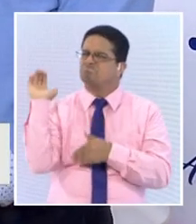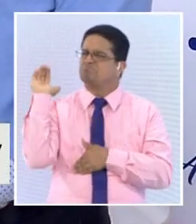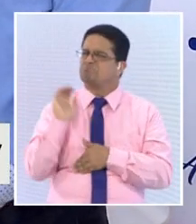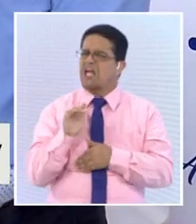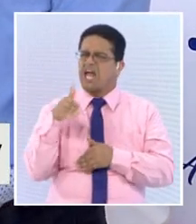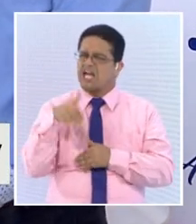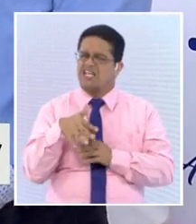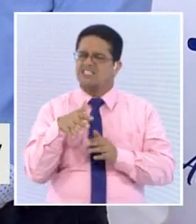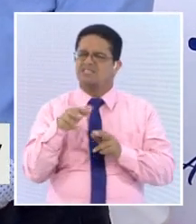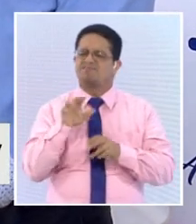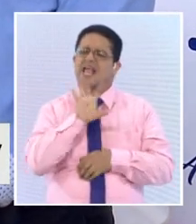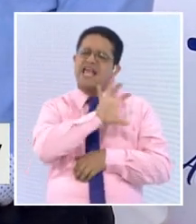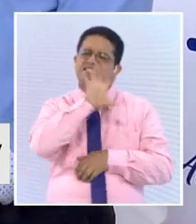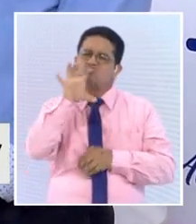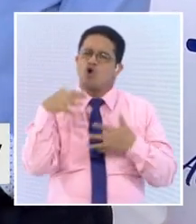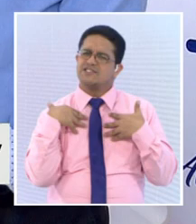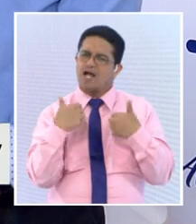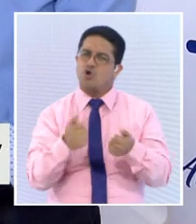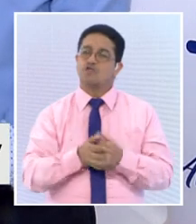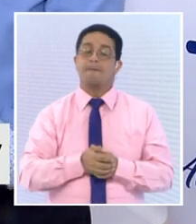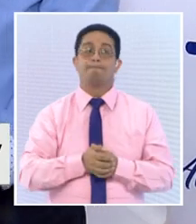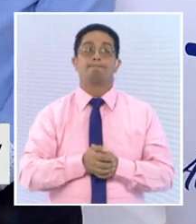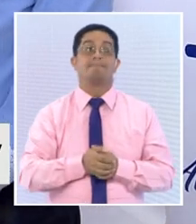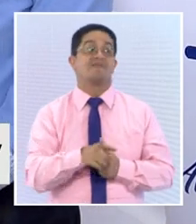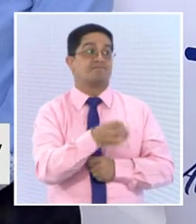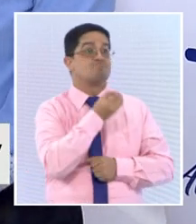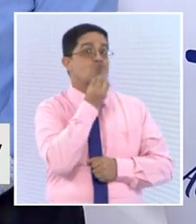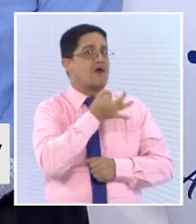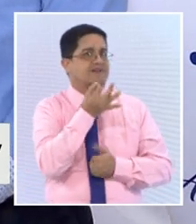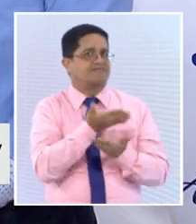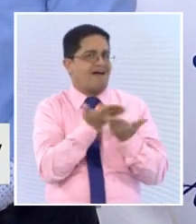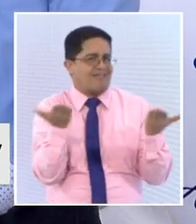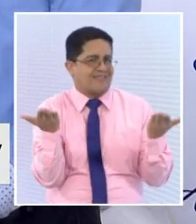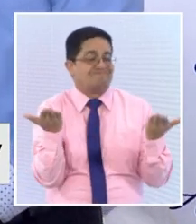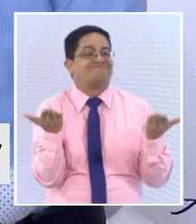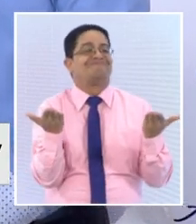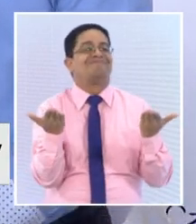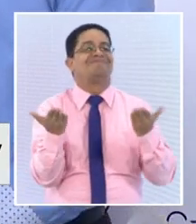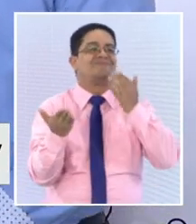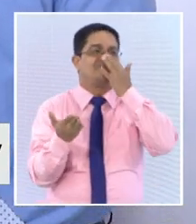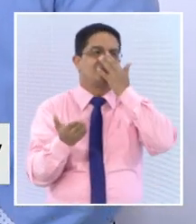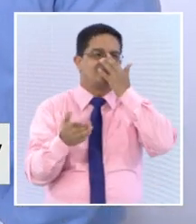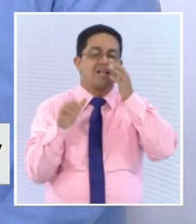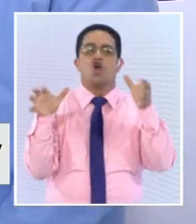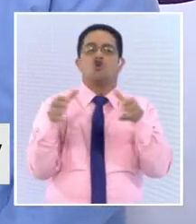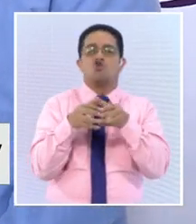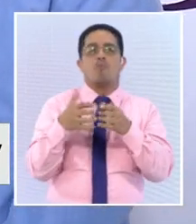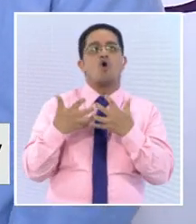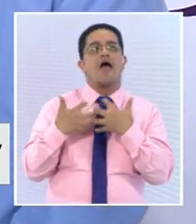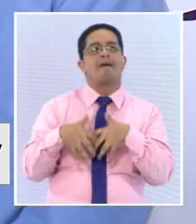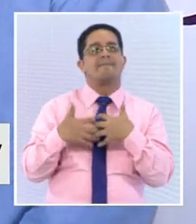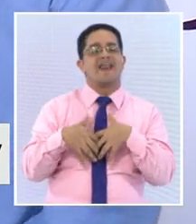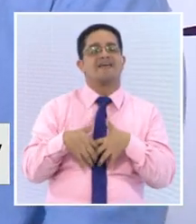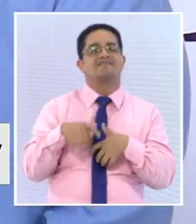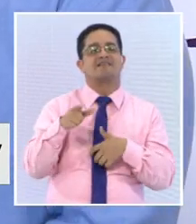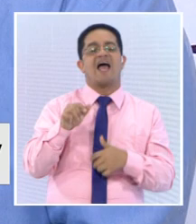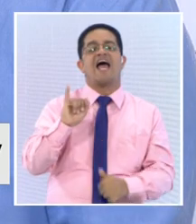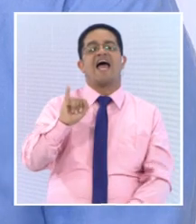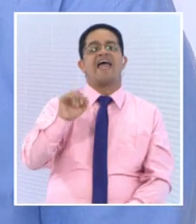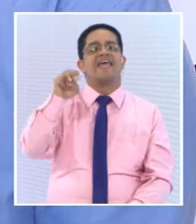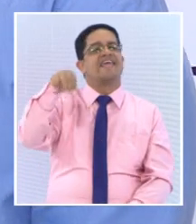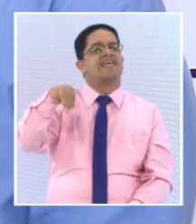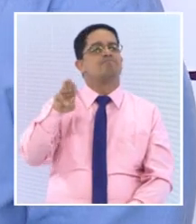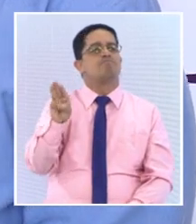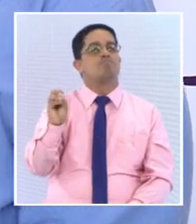en esta edición de esta Expo. Bueno, muy buenas tardes para todos ustedes. El grupo de empresas Impornet e Impornet Final tienen más